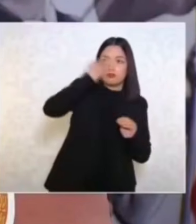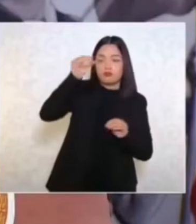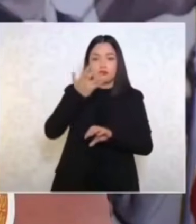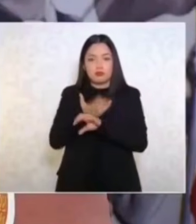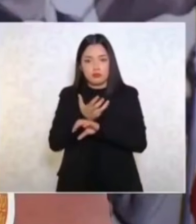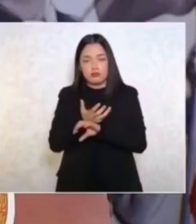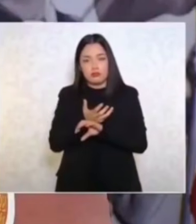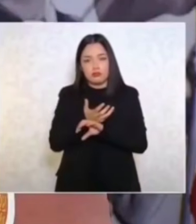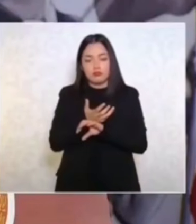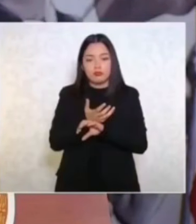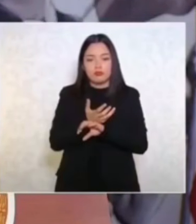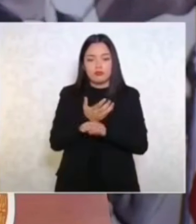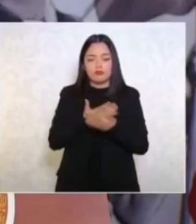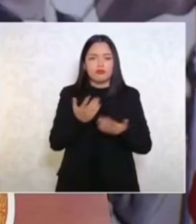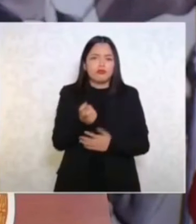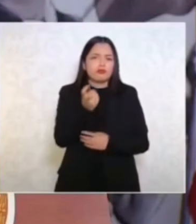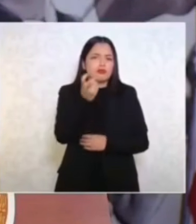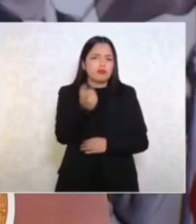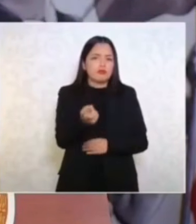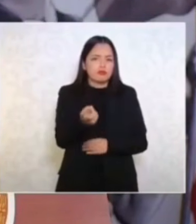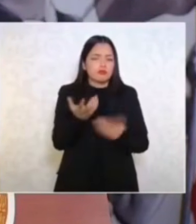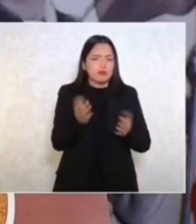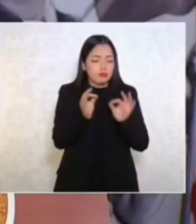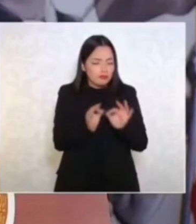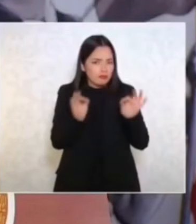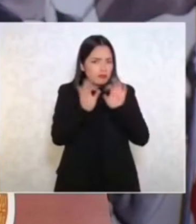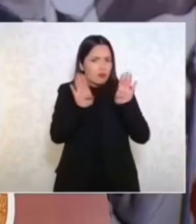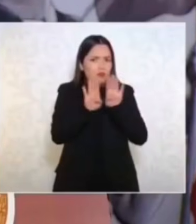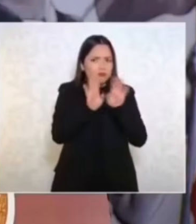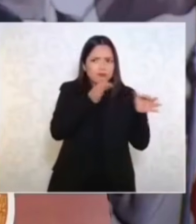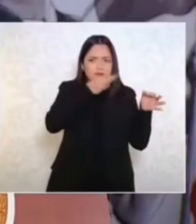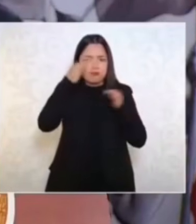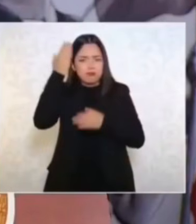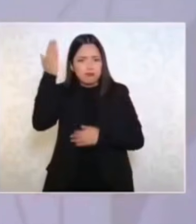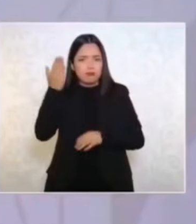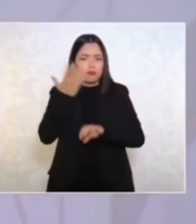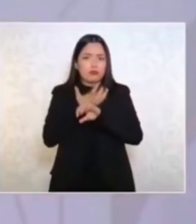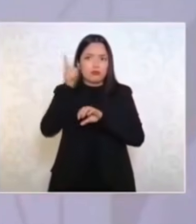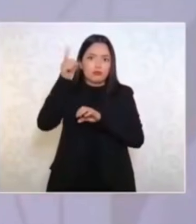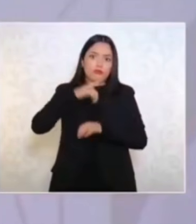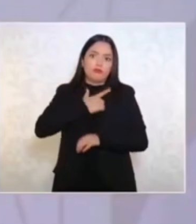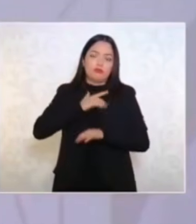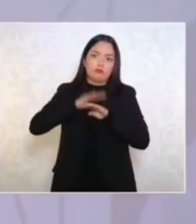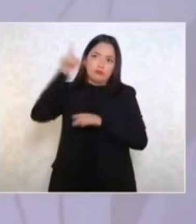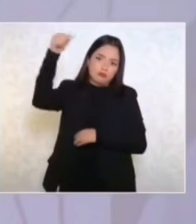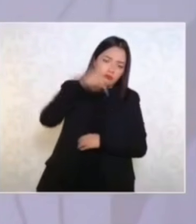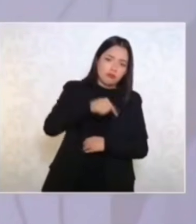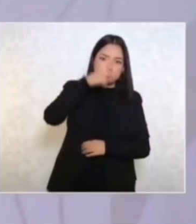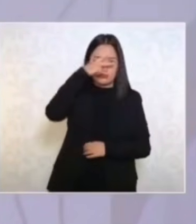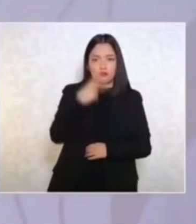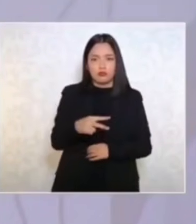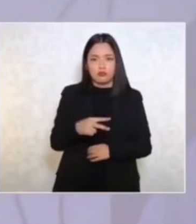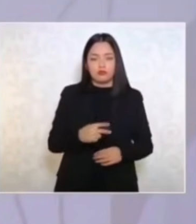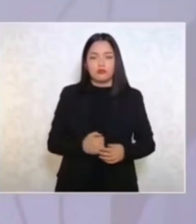visto en el otro sentido, importamos mucho de Estados Unidos y ellos importan mucho de México. Es